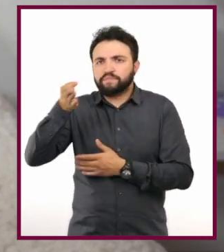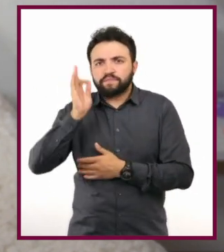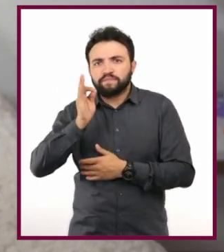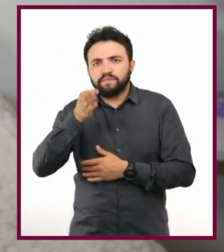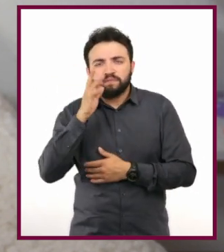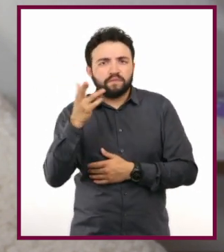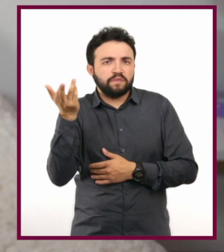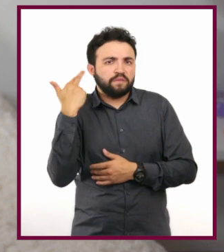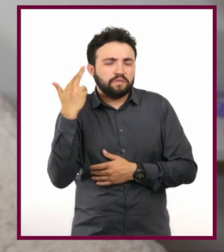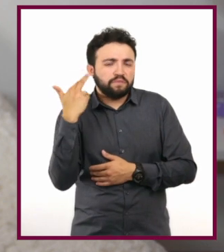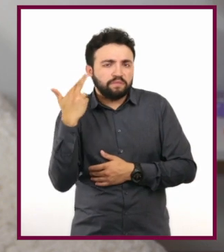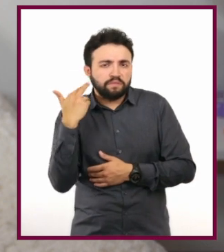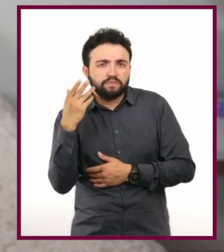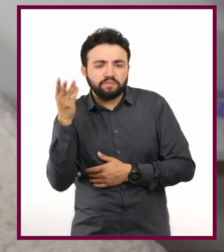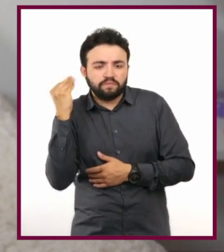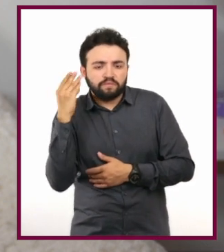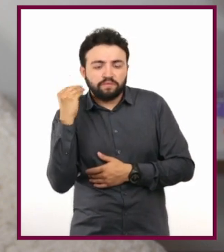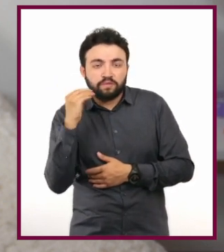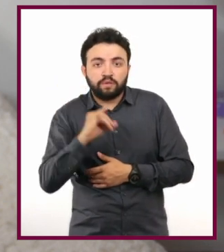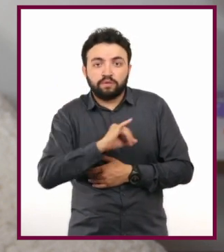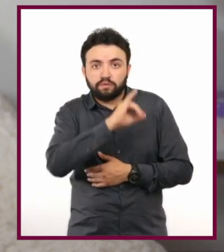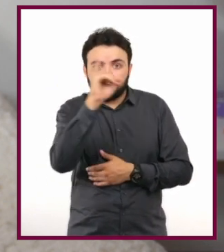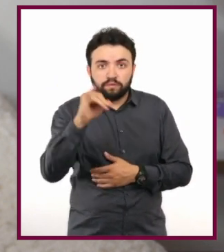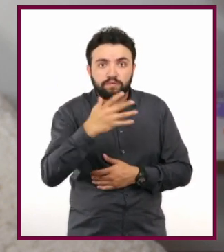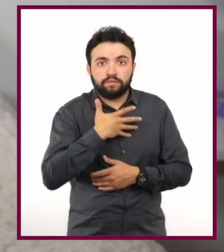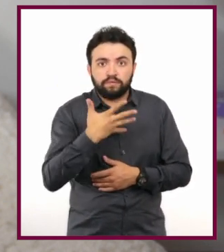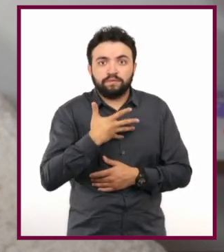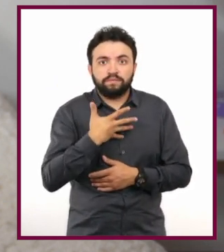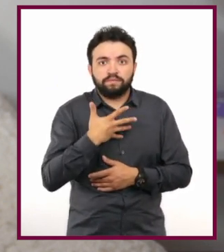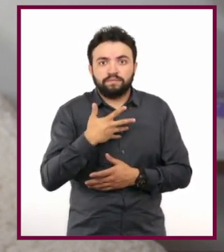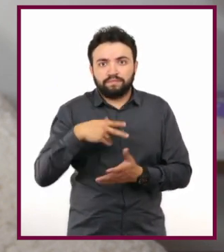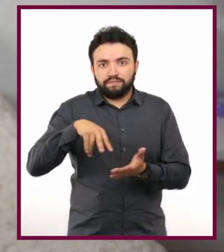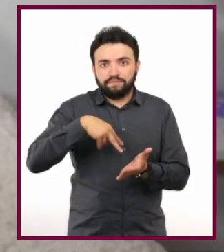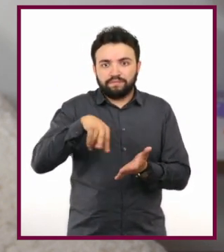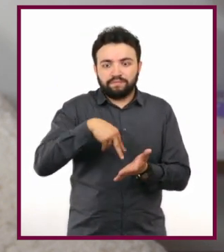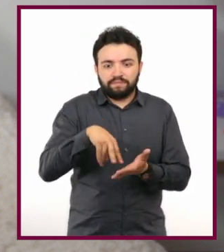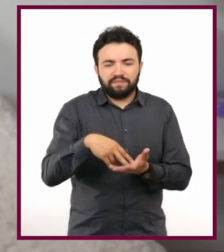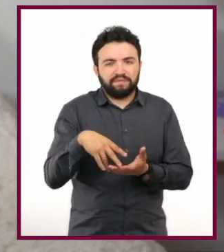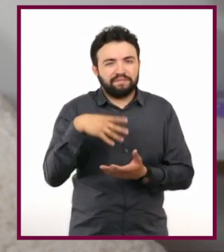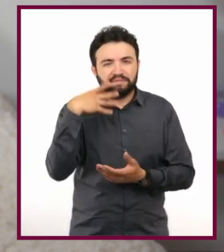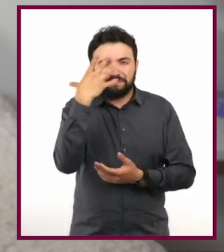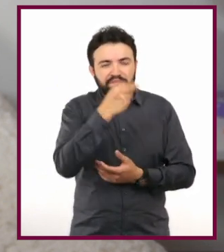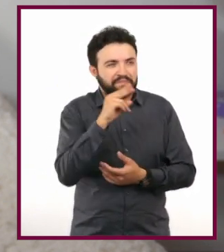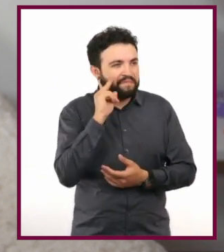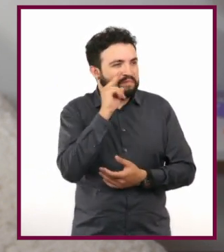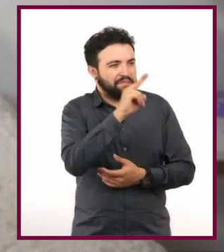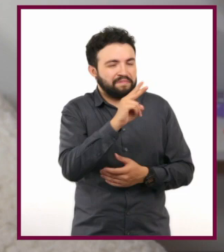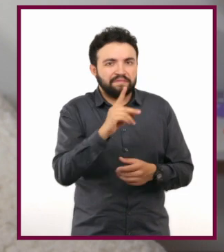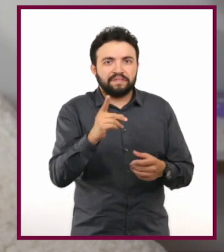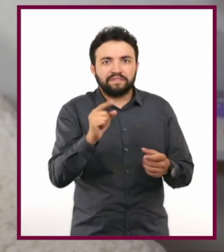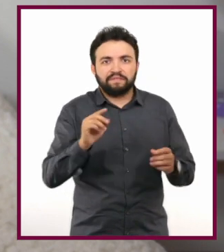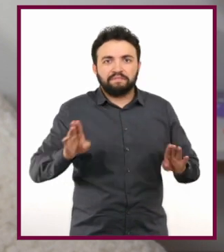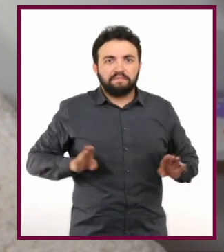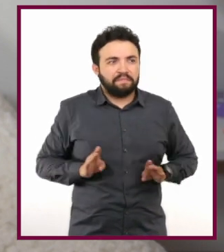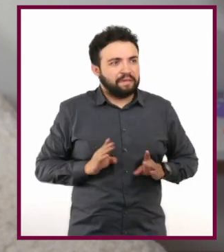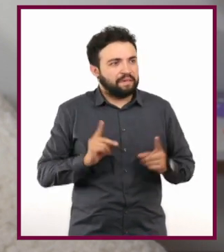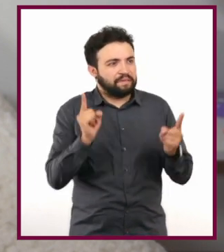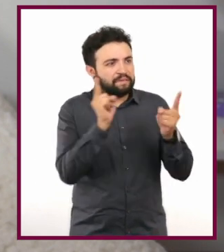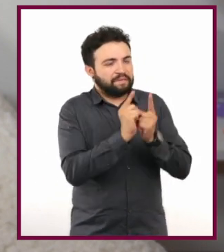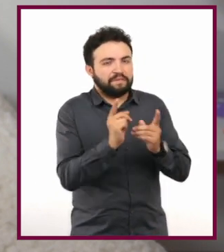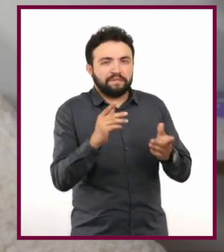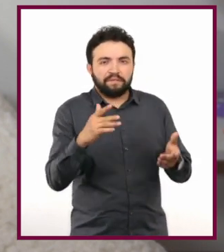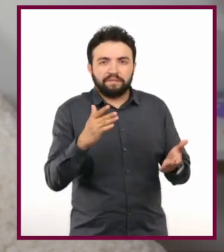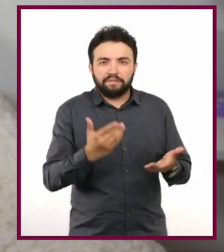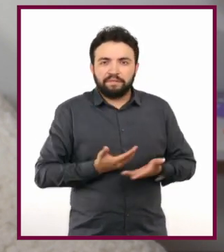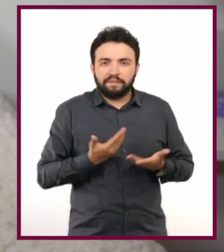tomarnos un café y a oír música con marimba. Los jueves hay danzón. Y si vieras lo bonito que es ver a las parejas bailando,